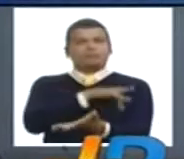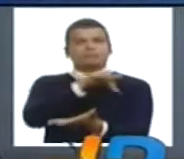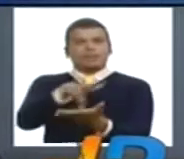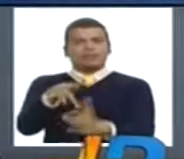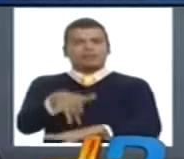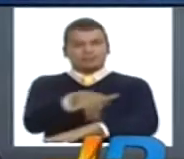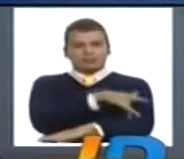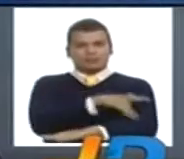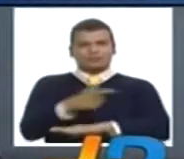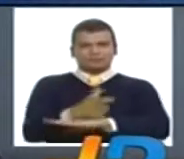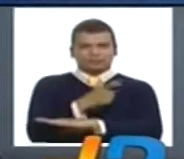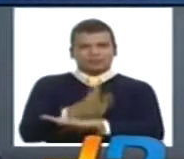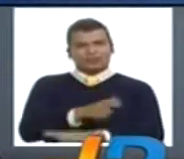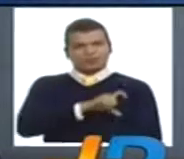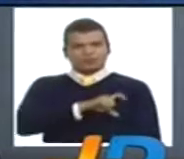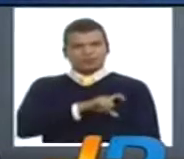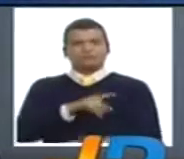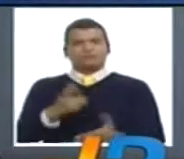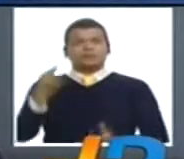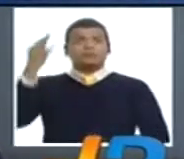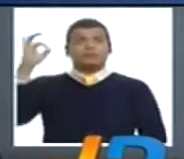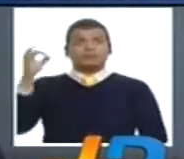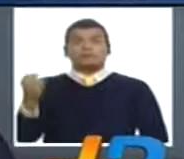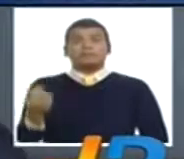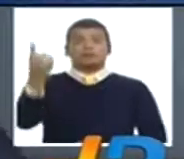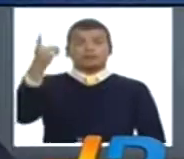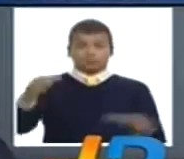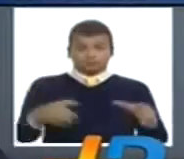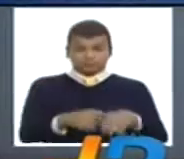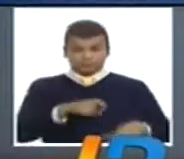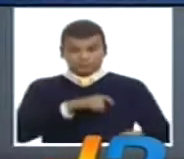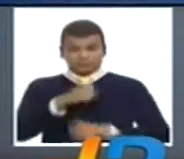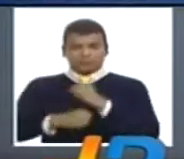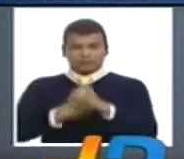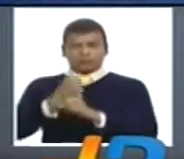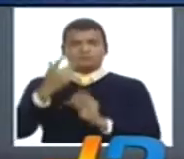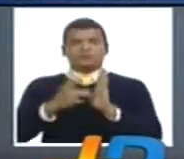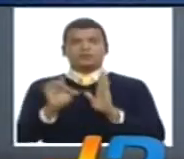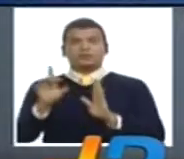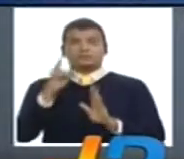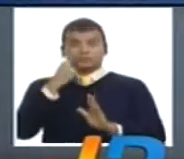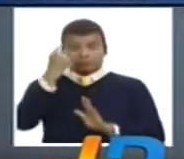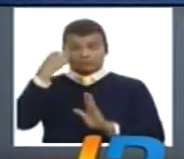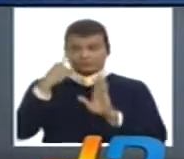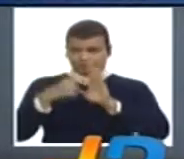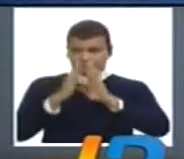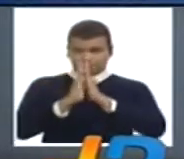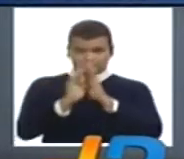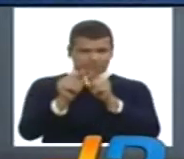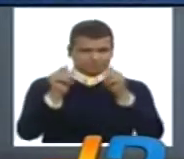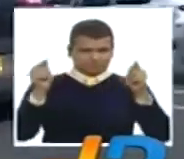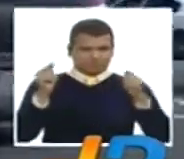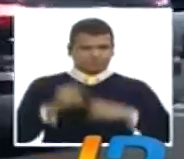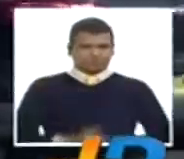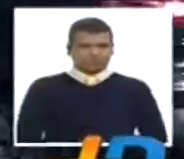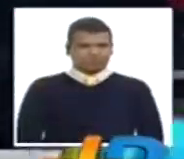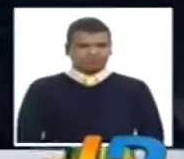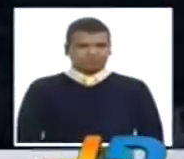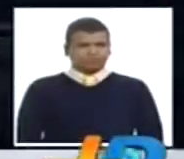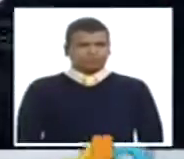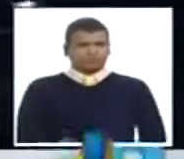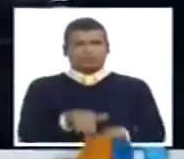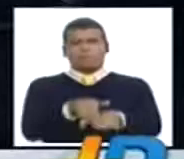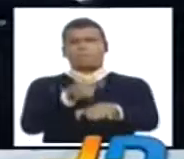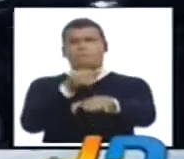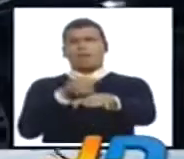Seca para ver el partido del Deportivo Cali en su primera presentación 2015. Tania Moreno con la crónica. La peor parte